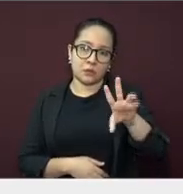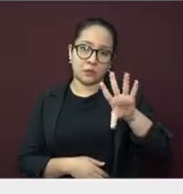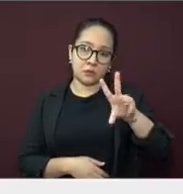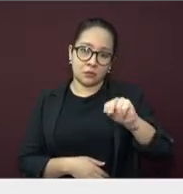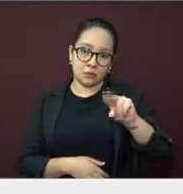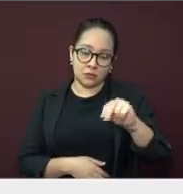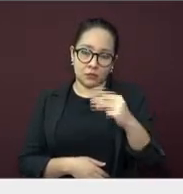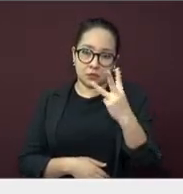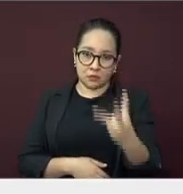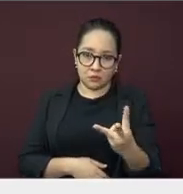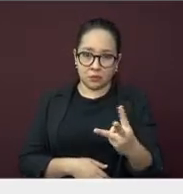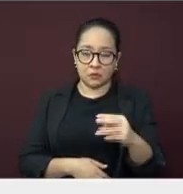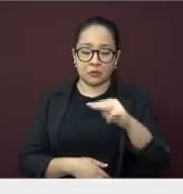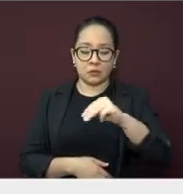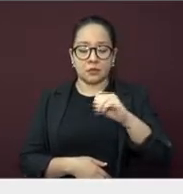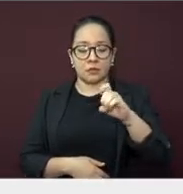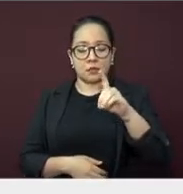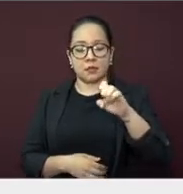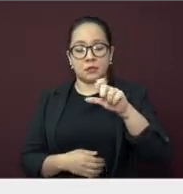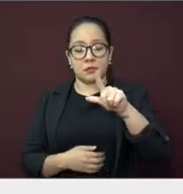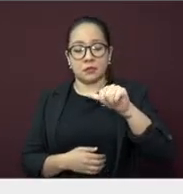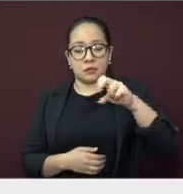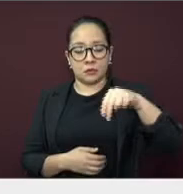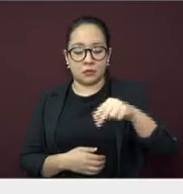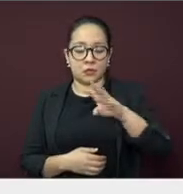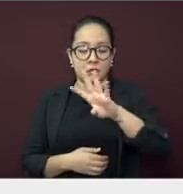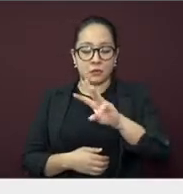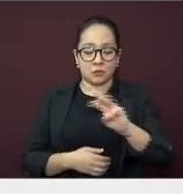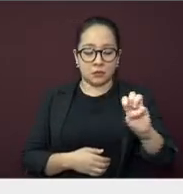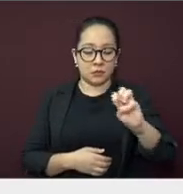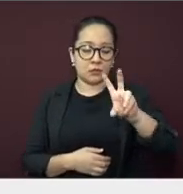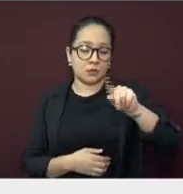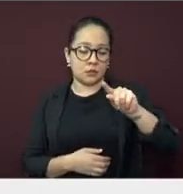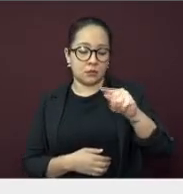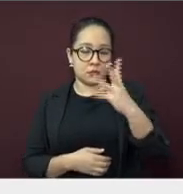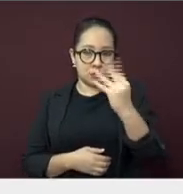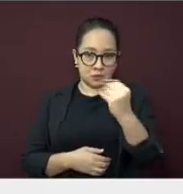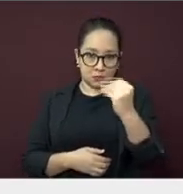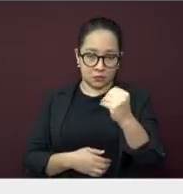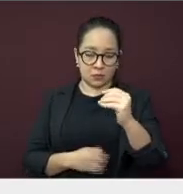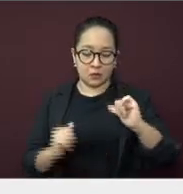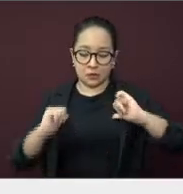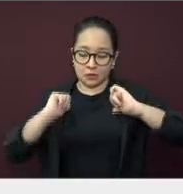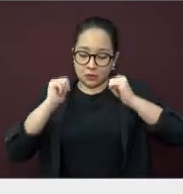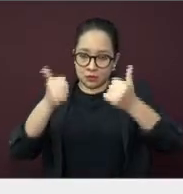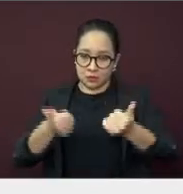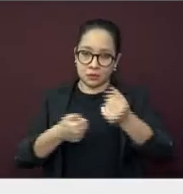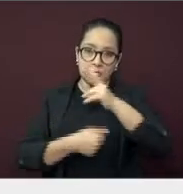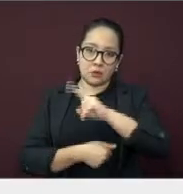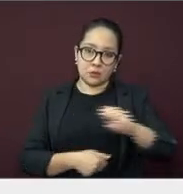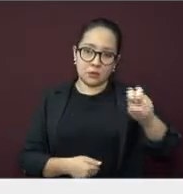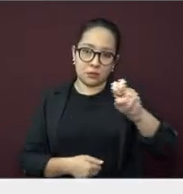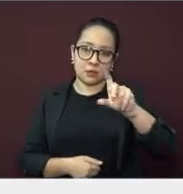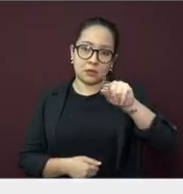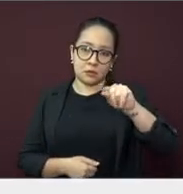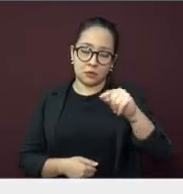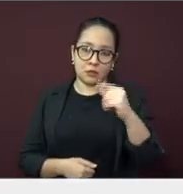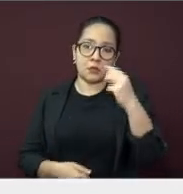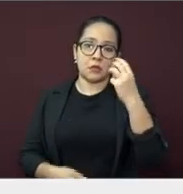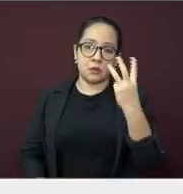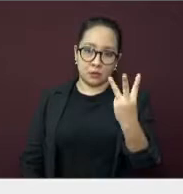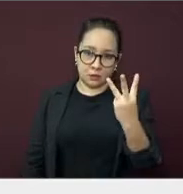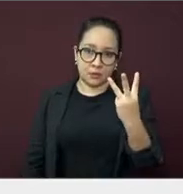383 medellín 379 y alvarado 273